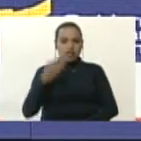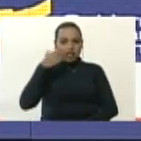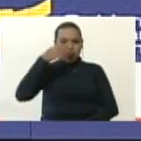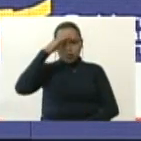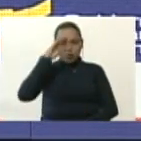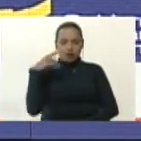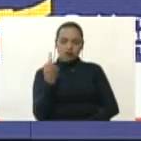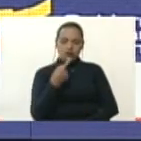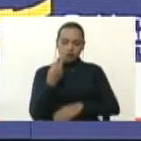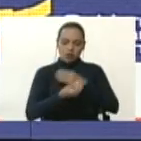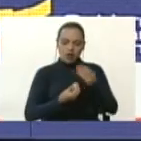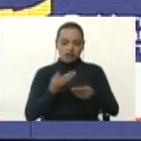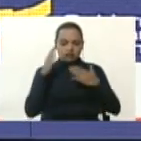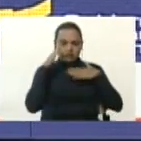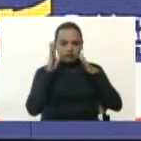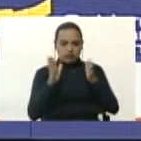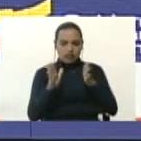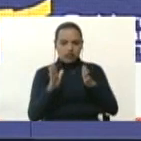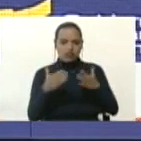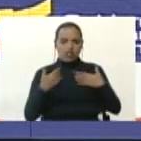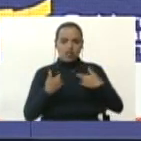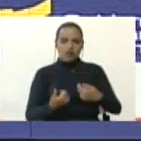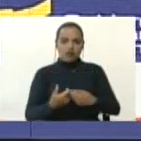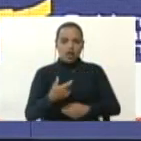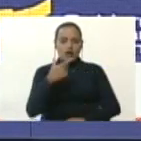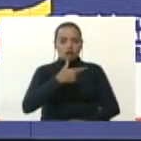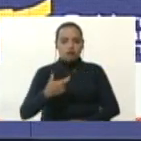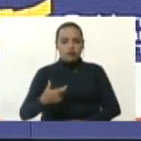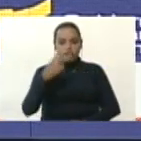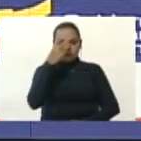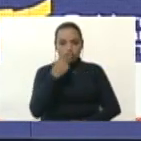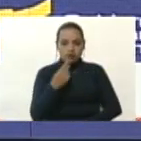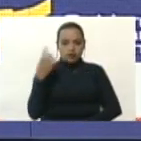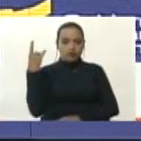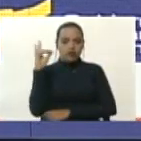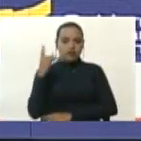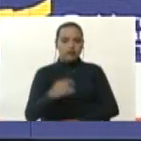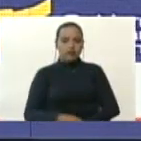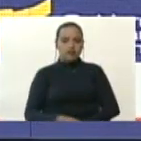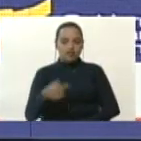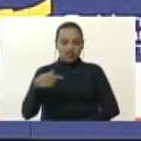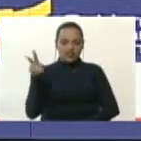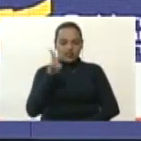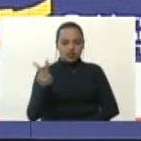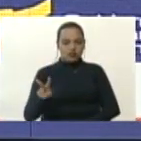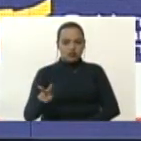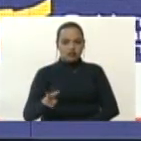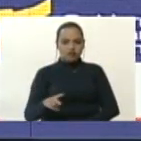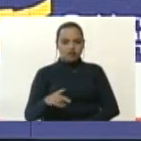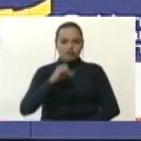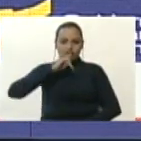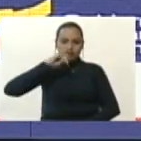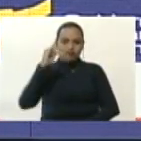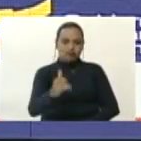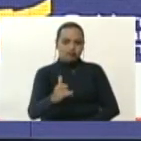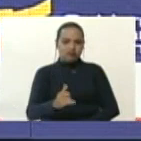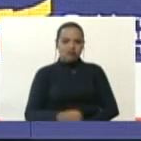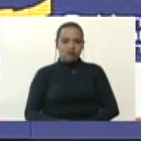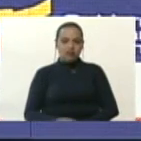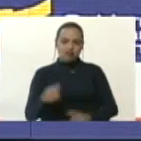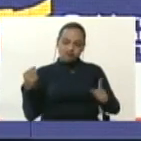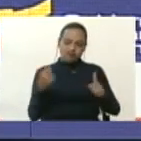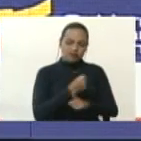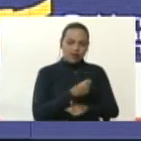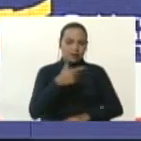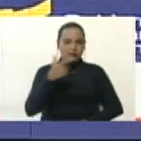que hacen es prestarle salud al pueblo humilde de Bolivia. Desde Venezuela protestamos la represión de los